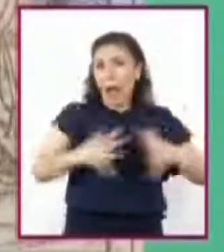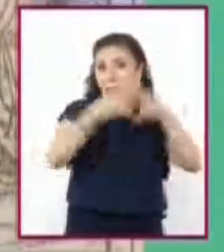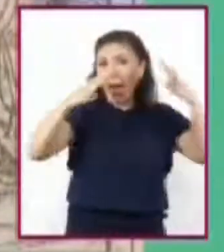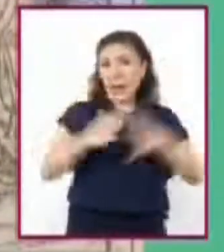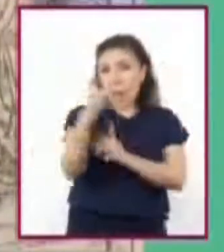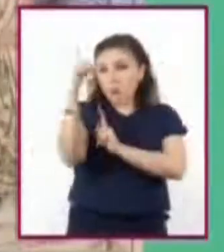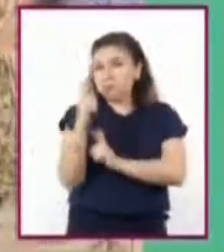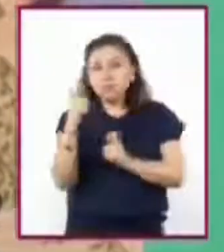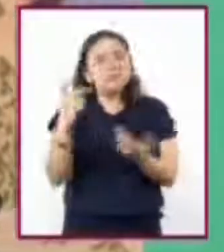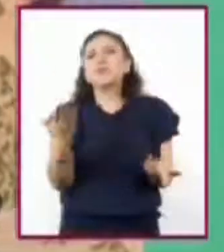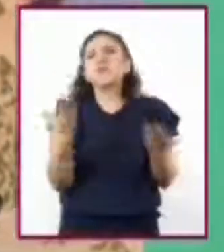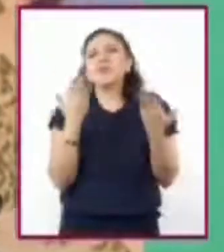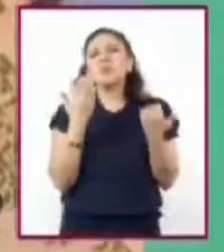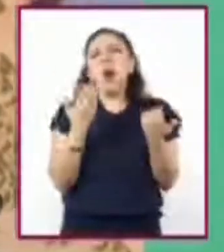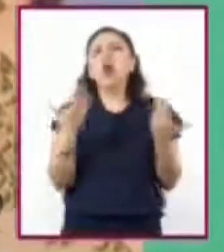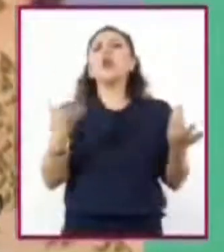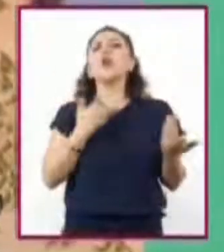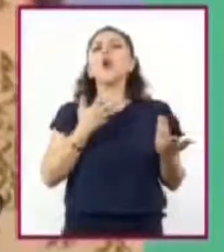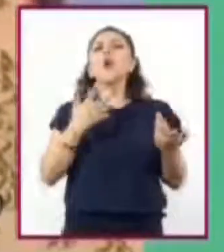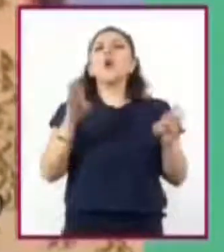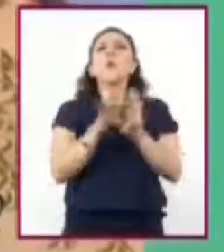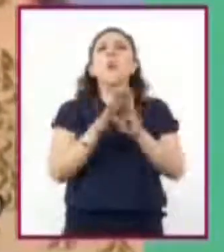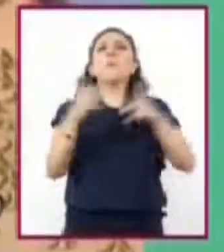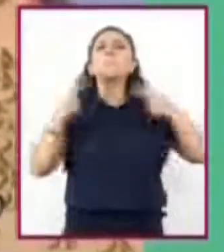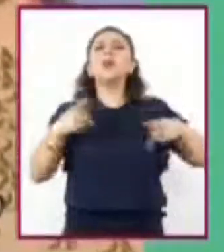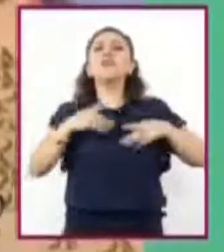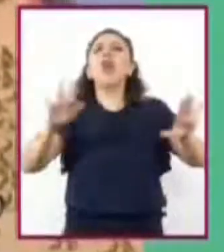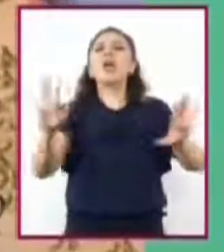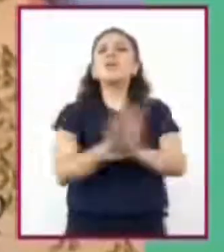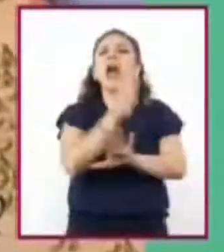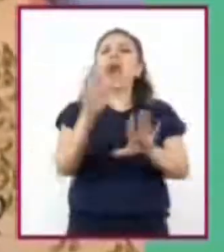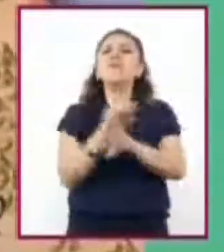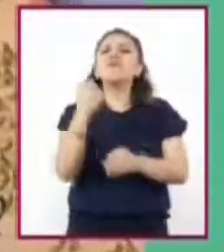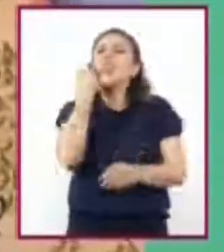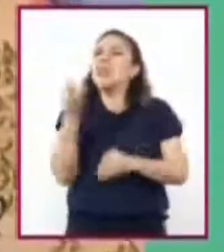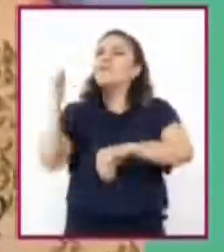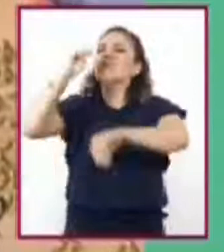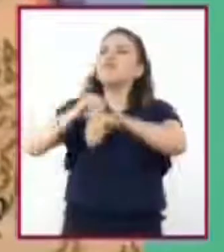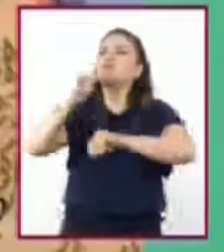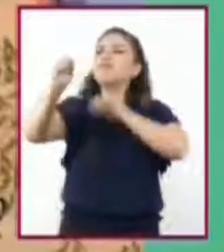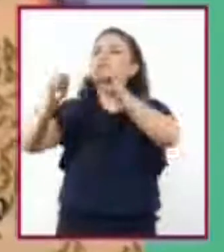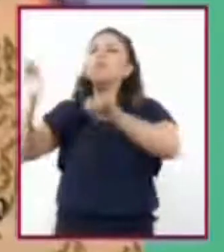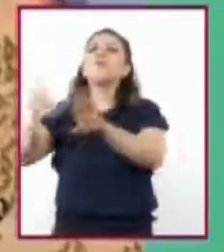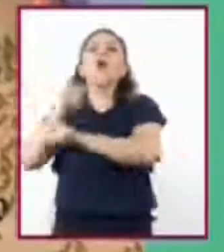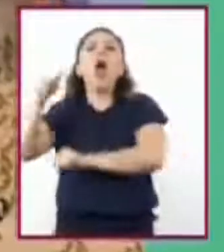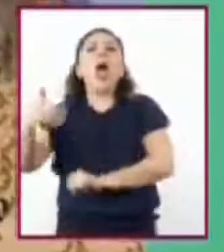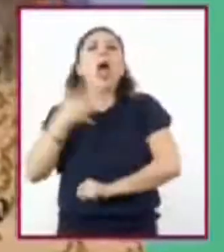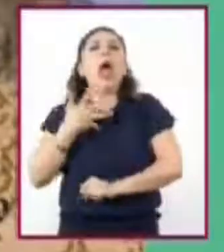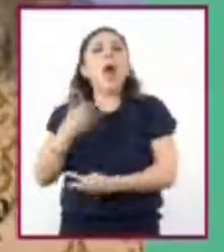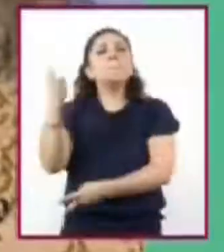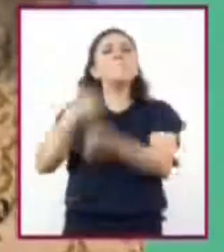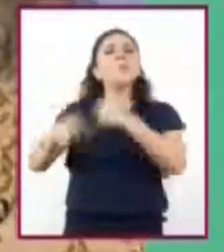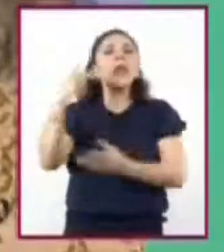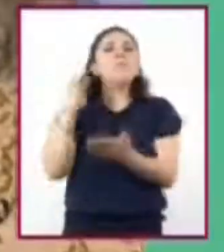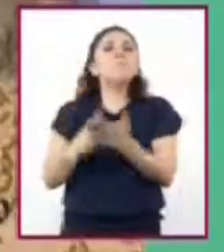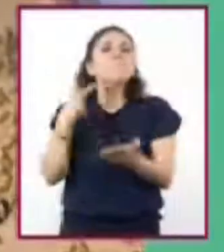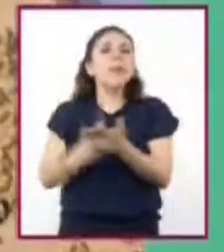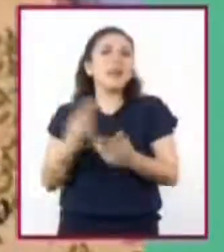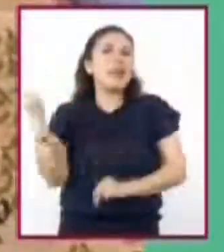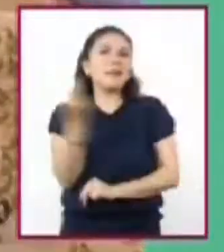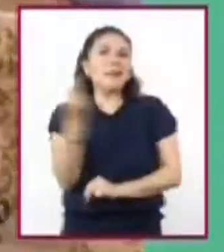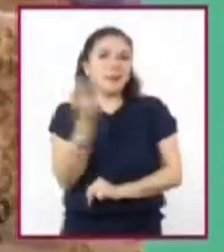realmente, cuanto un movimiento de población a establecerse en estos núcleos en torno al atractivo que representa la plata, la